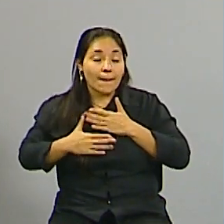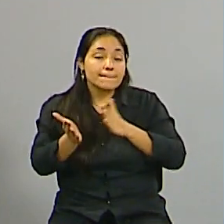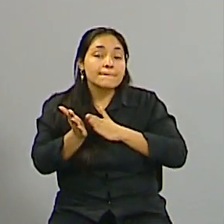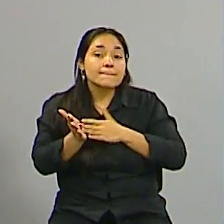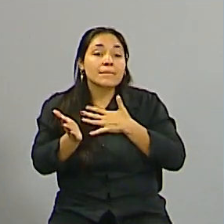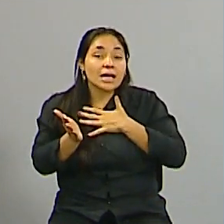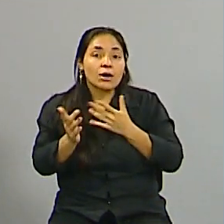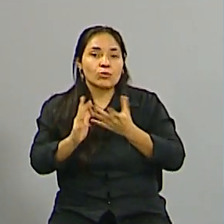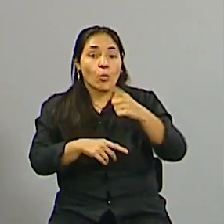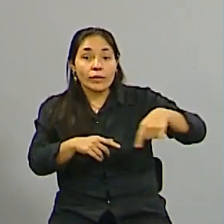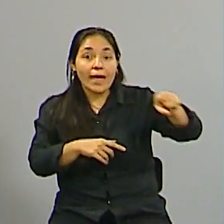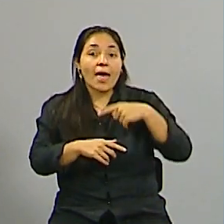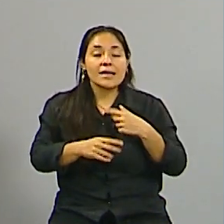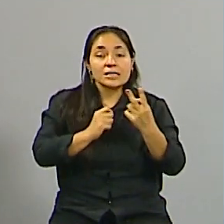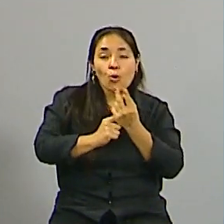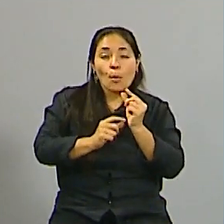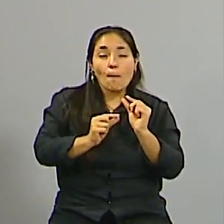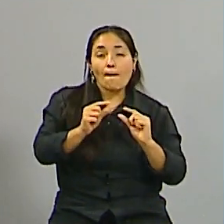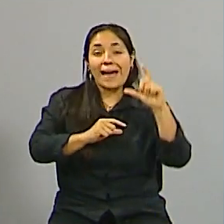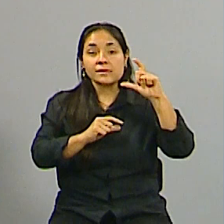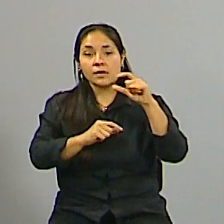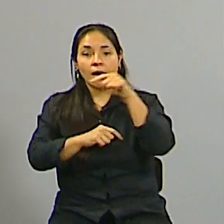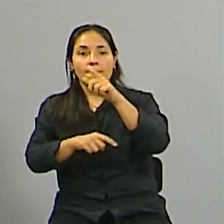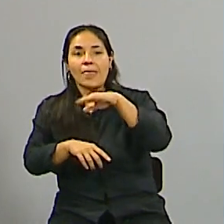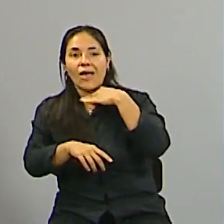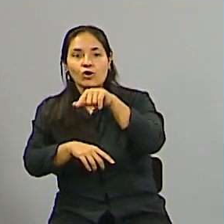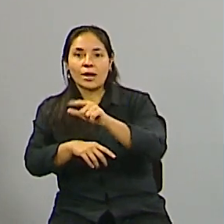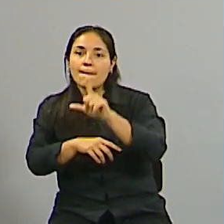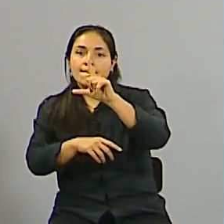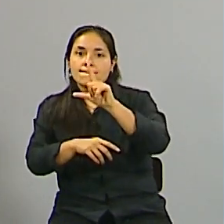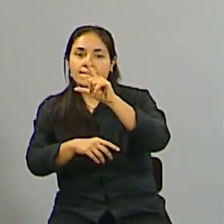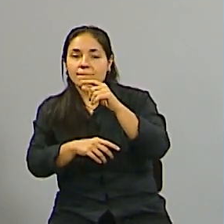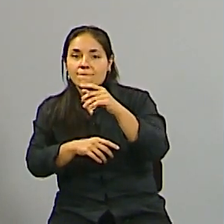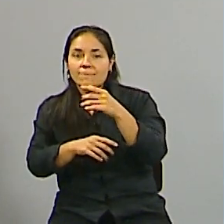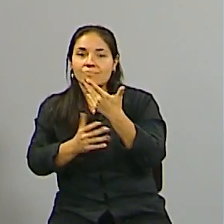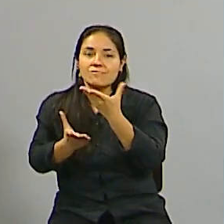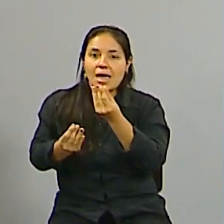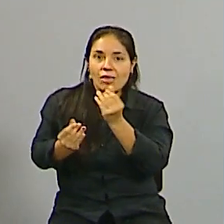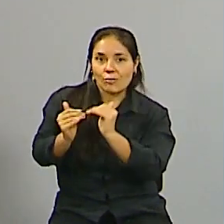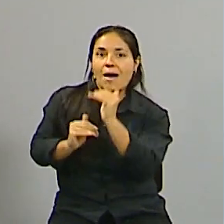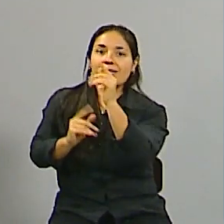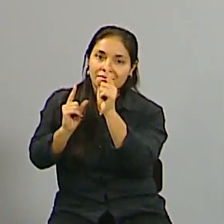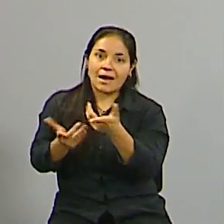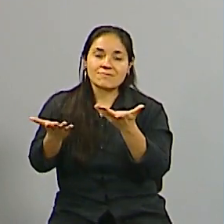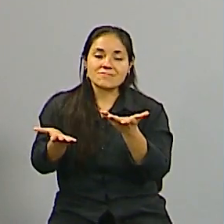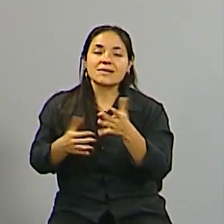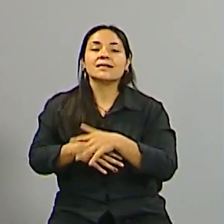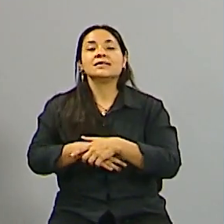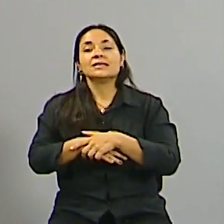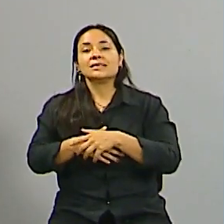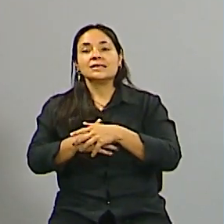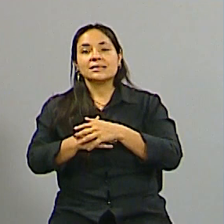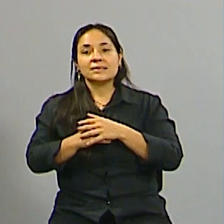forma planificada para contrarrestarlo, para disuadirlo. Y vieron que fue una respuesta concreta. Otros eslogan eran más obras